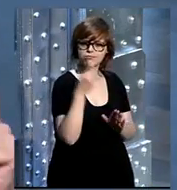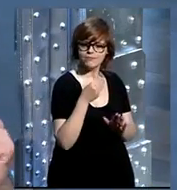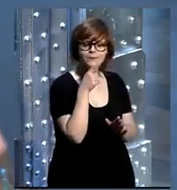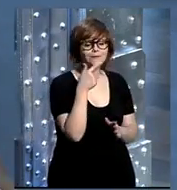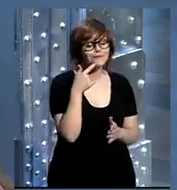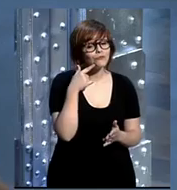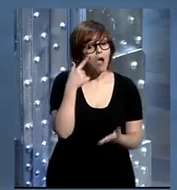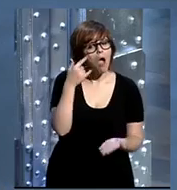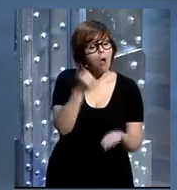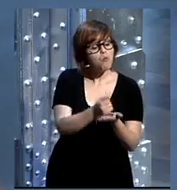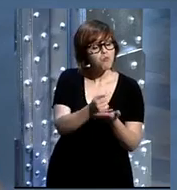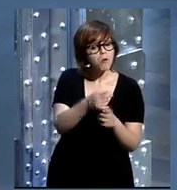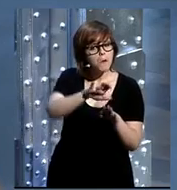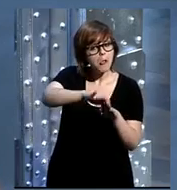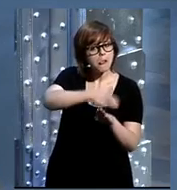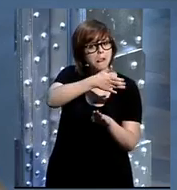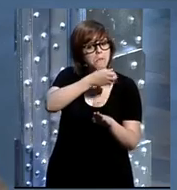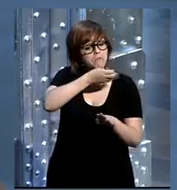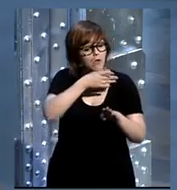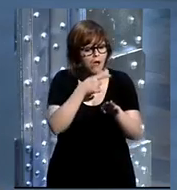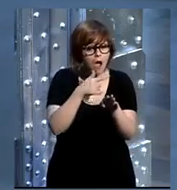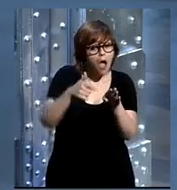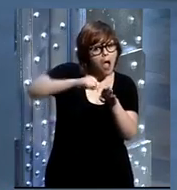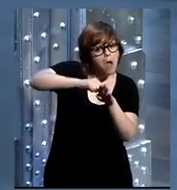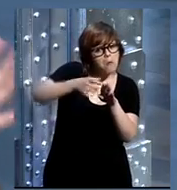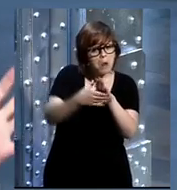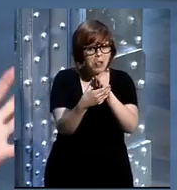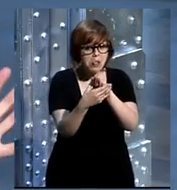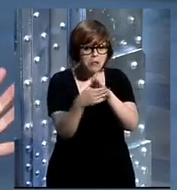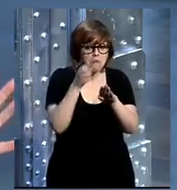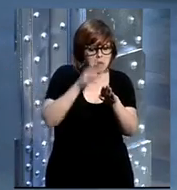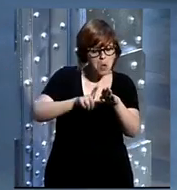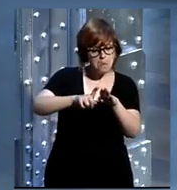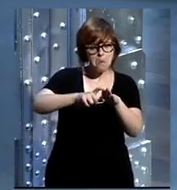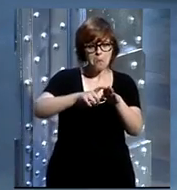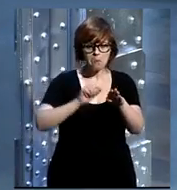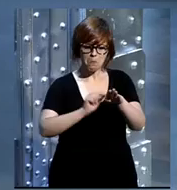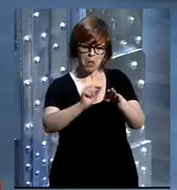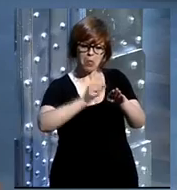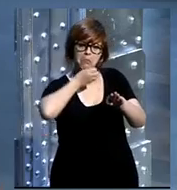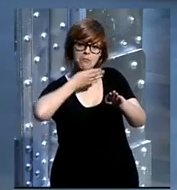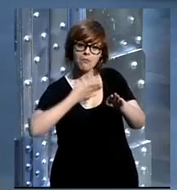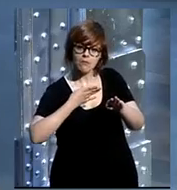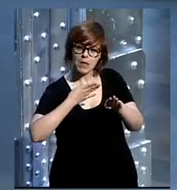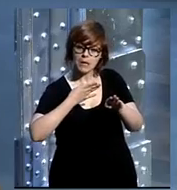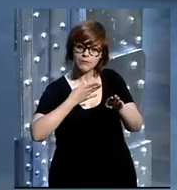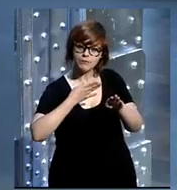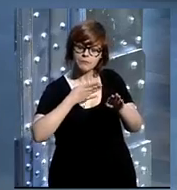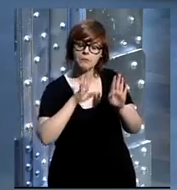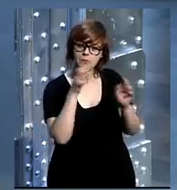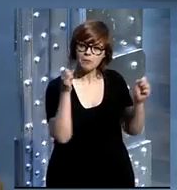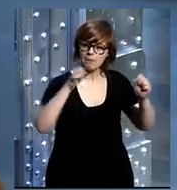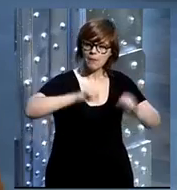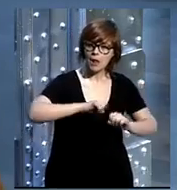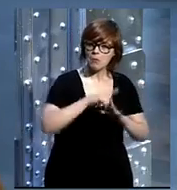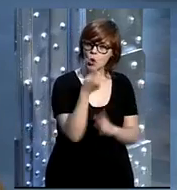8,5, el 9, si ese modelo le ajustaba bien, no le ajustaba, y según su experiencia tangible,